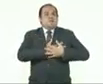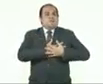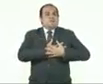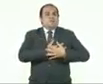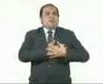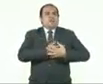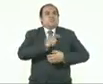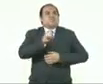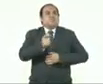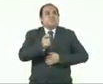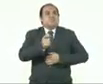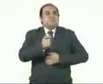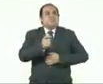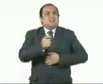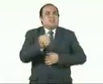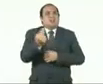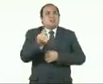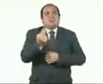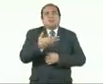debe sostener